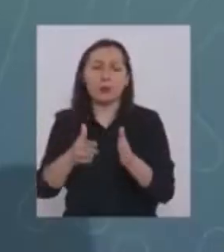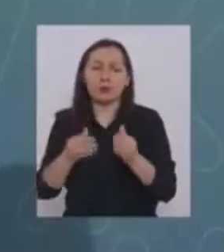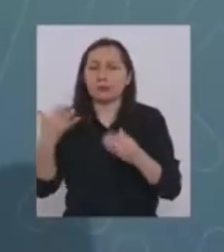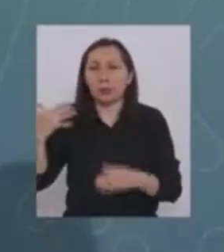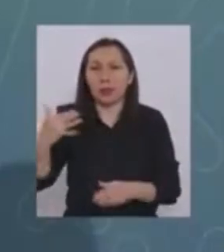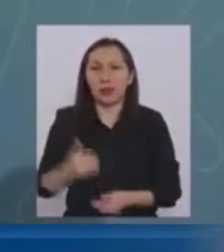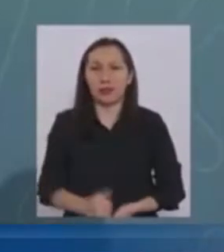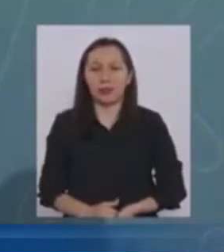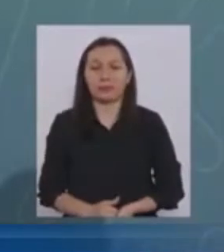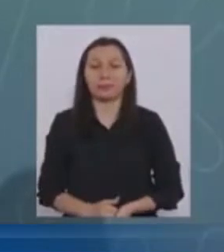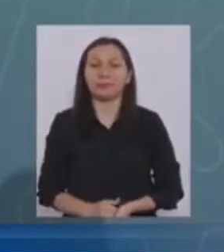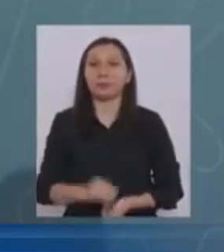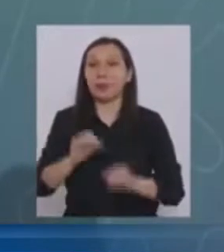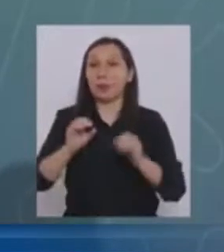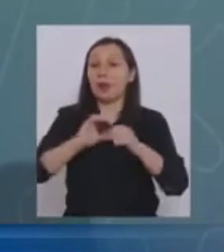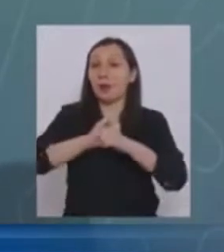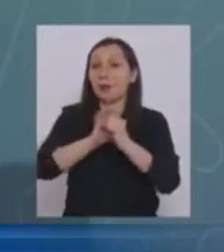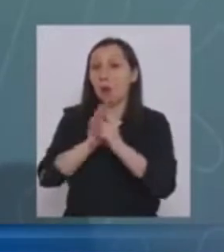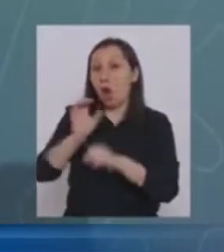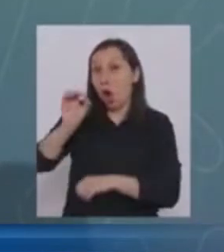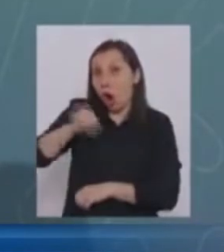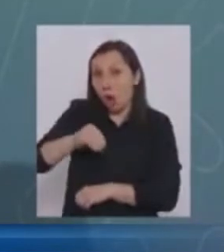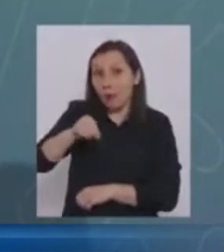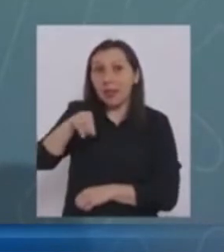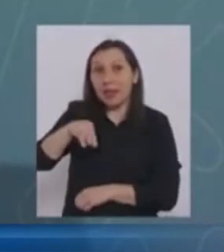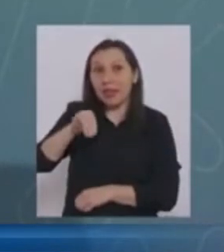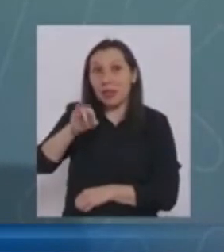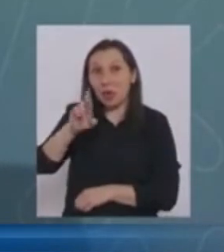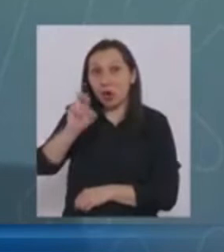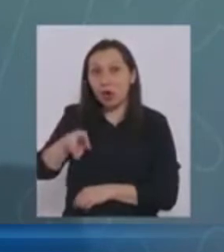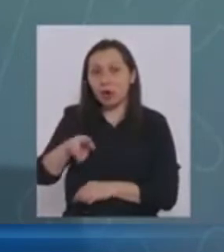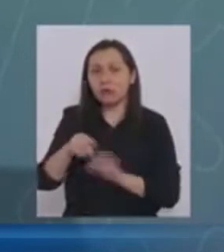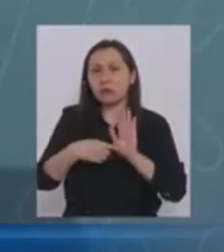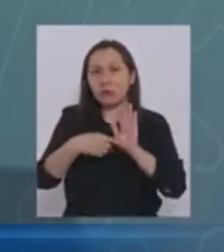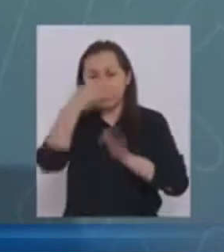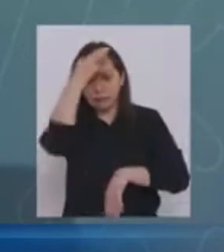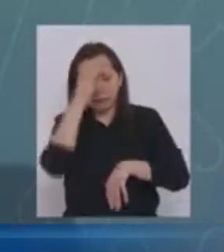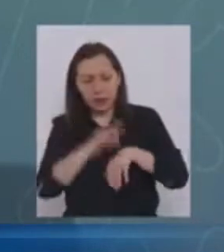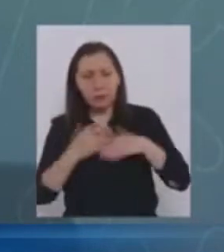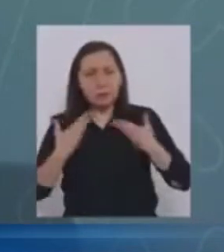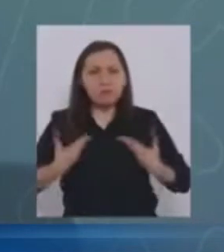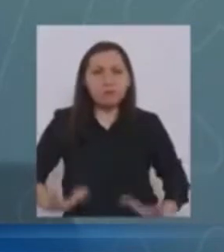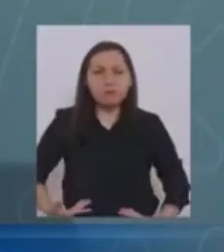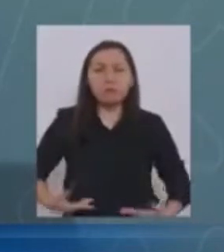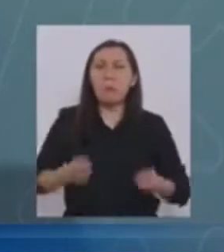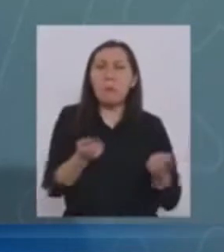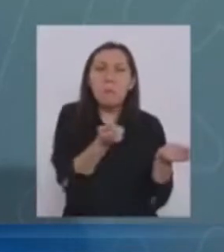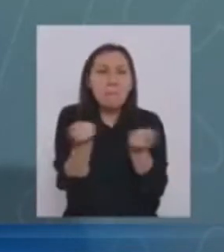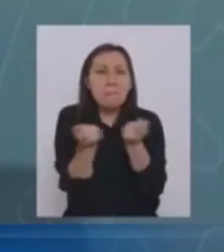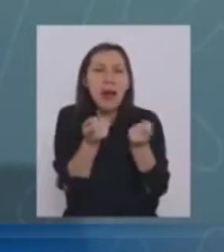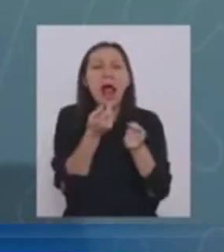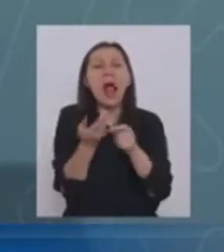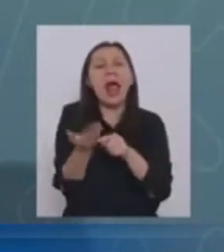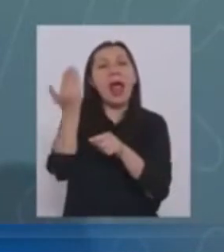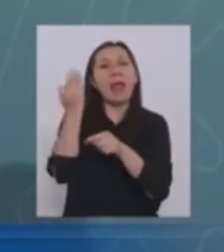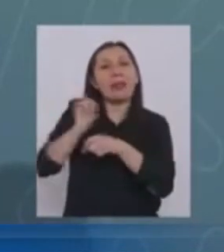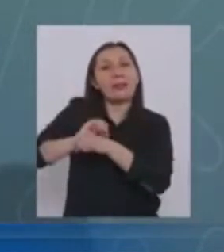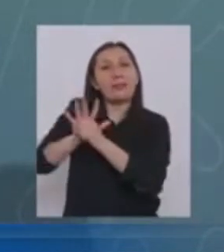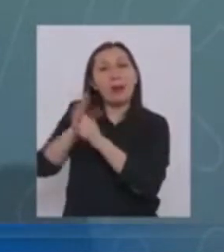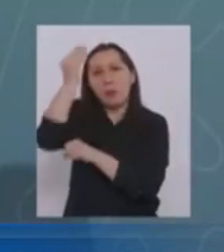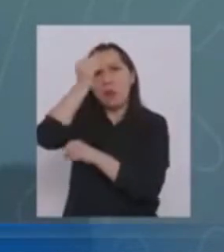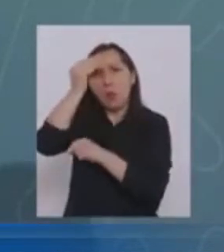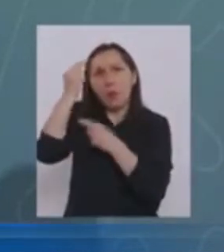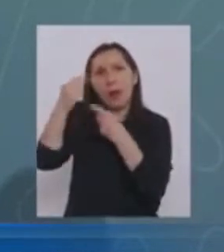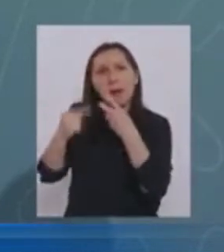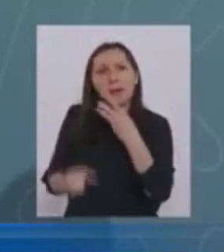en omicron los datos del paciente hasta ahora muestran síntomas y comportamiento clínico similar a las otras variantes de preocupación